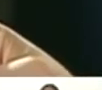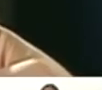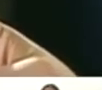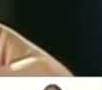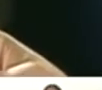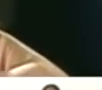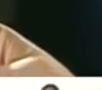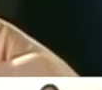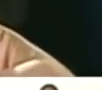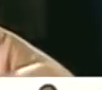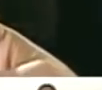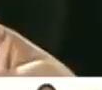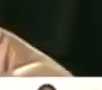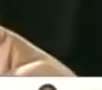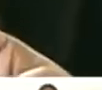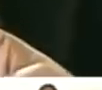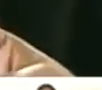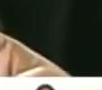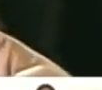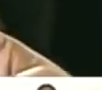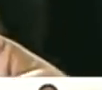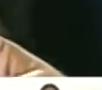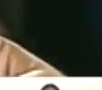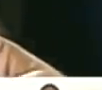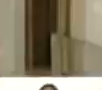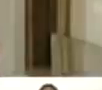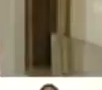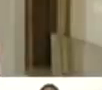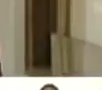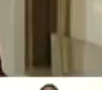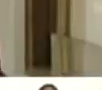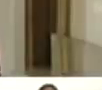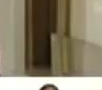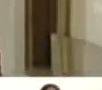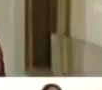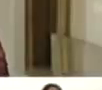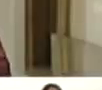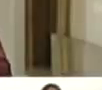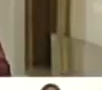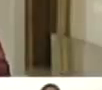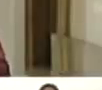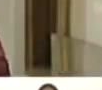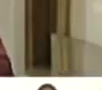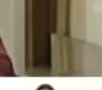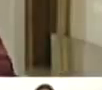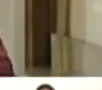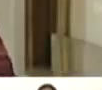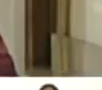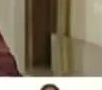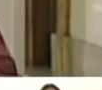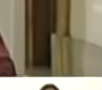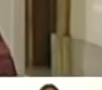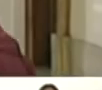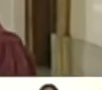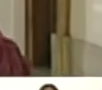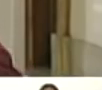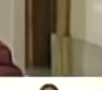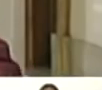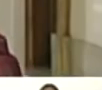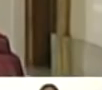y prepararnos para nuevas medidas en el marco del decreto del estado de alarma que nos permitan ir hacia